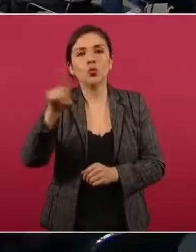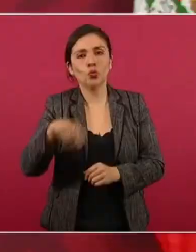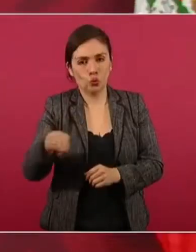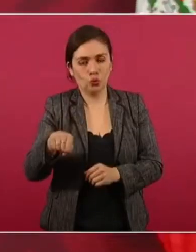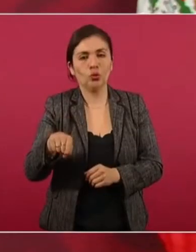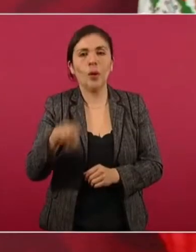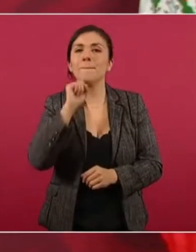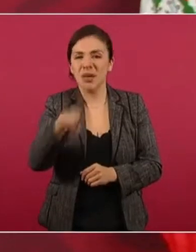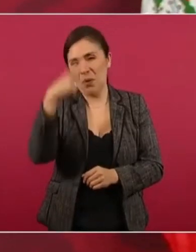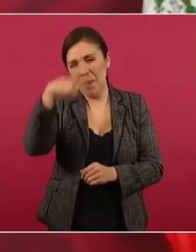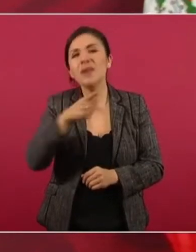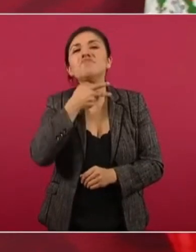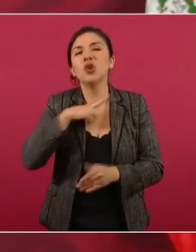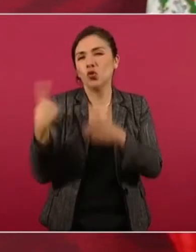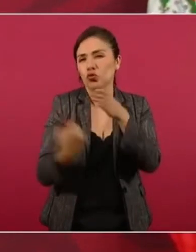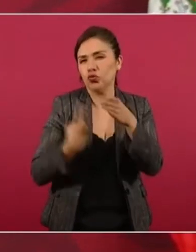de liquefacción,